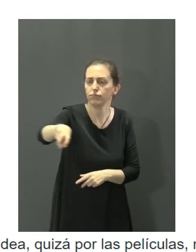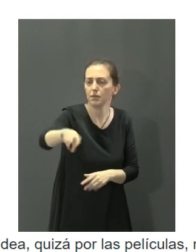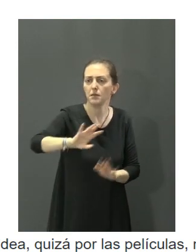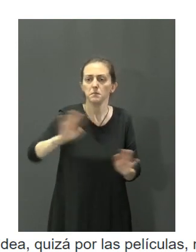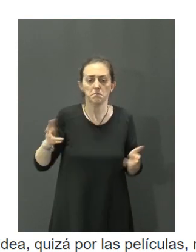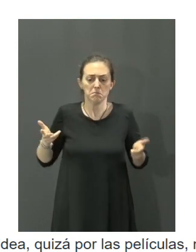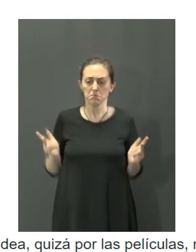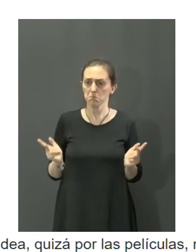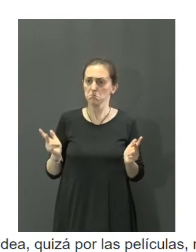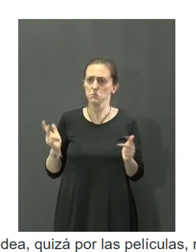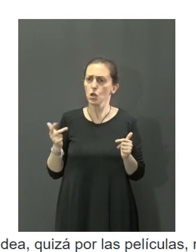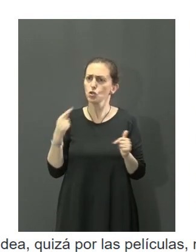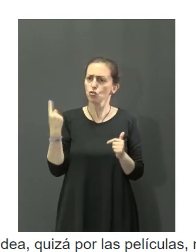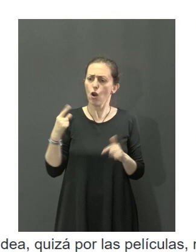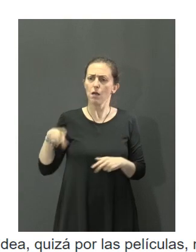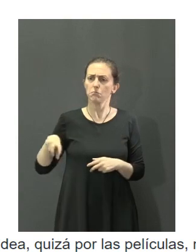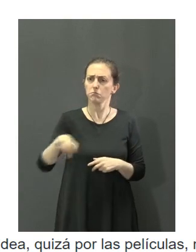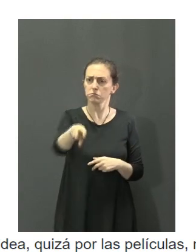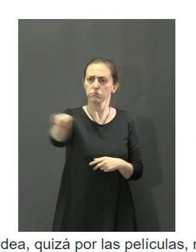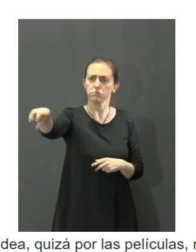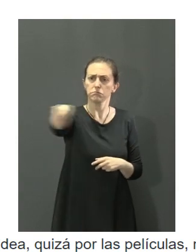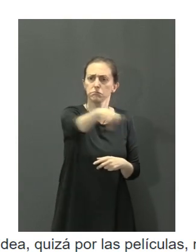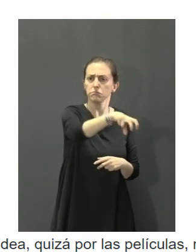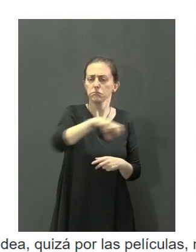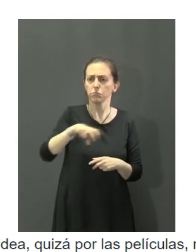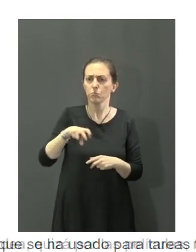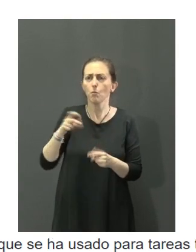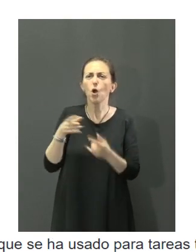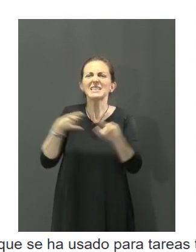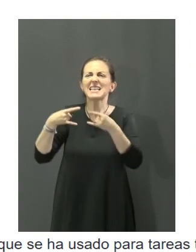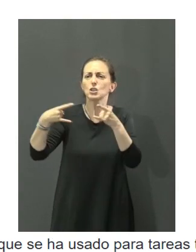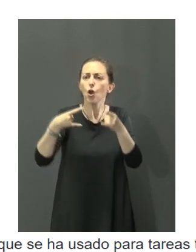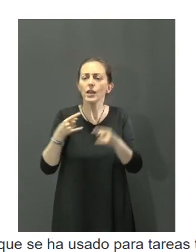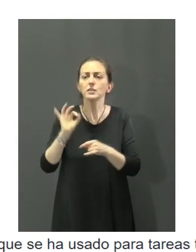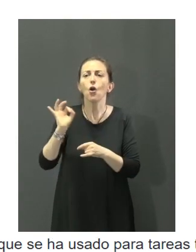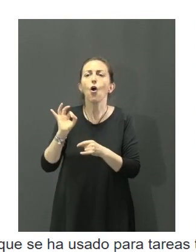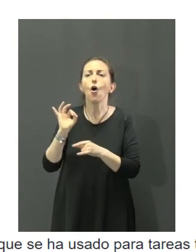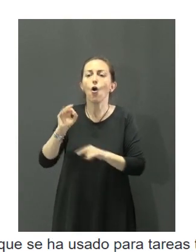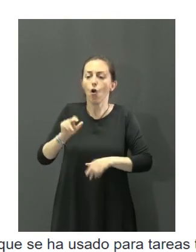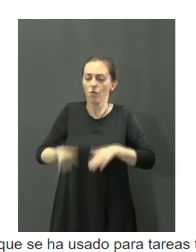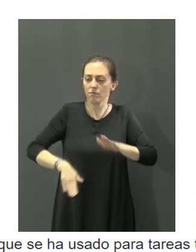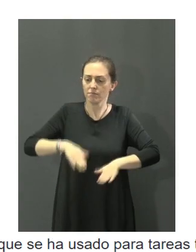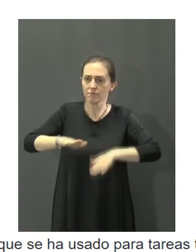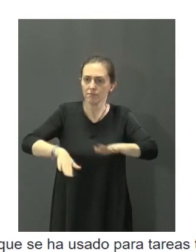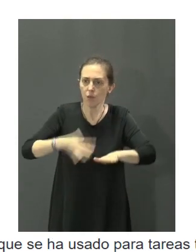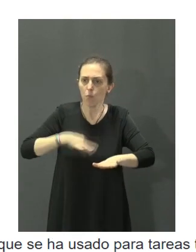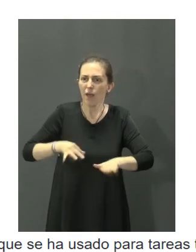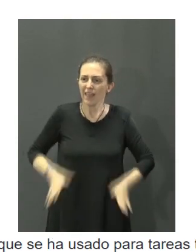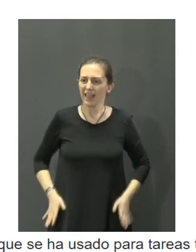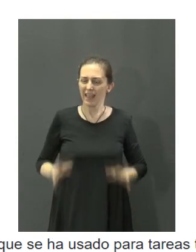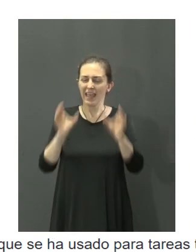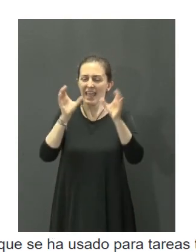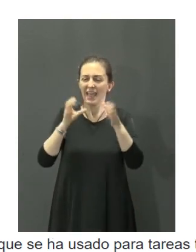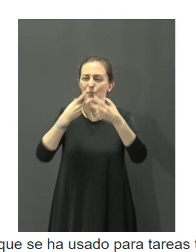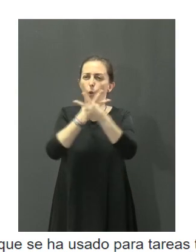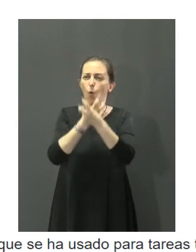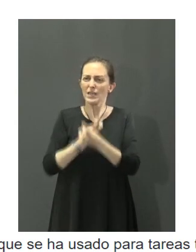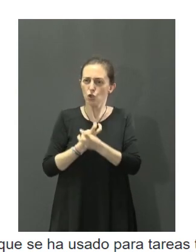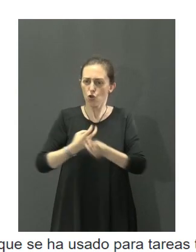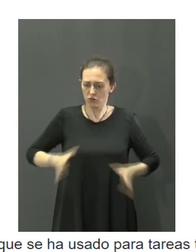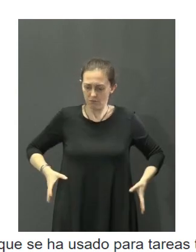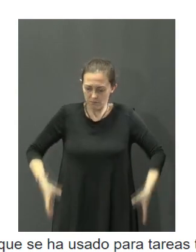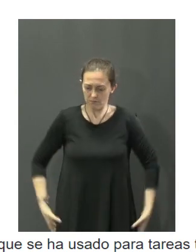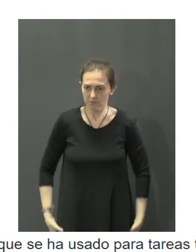básicamente la silla te lleva ella sola de un lado a otro con sensores, pero también hay exoesqueletos, andadores con tecnificados. Todo eso fueron las